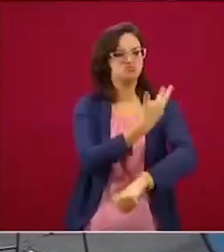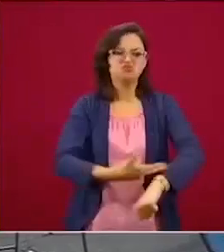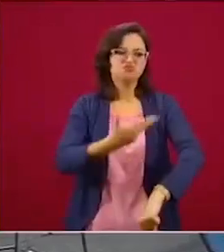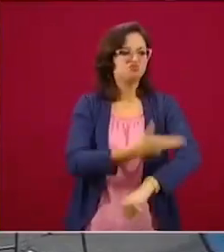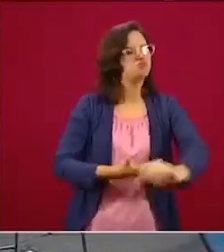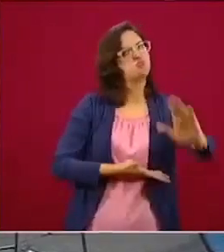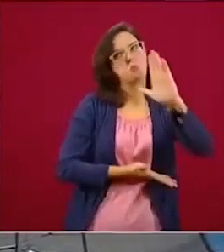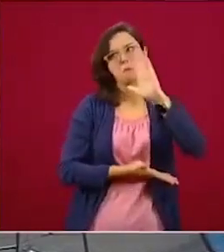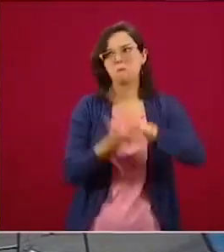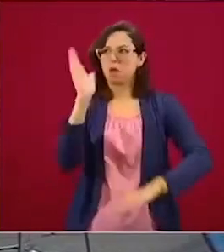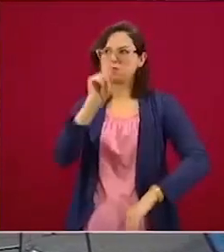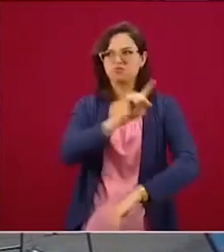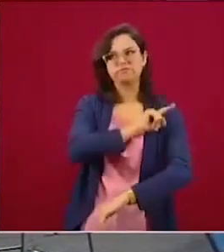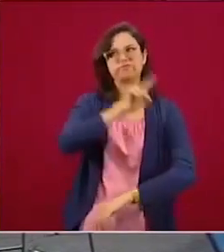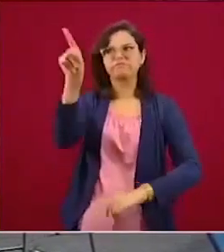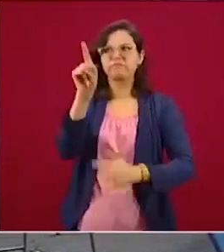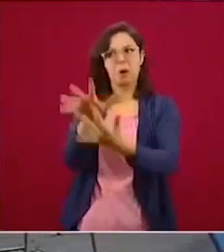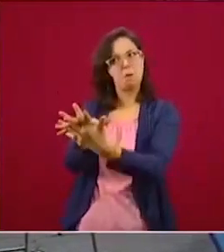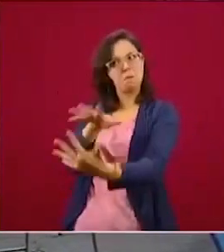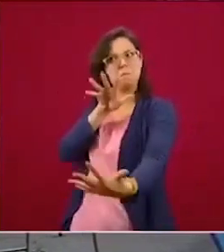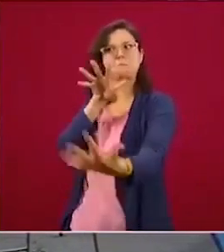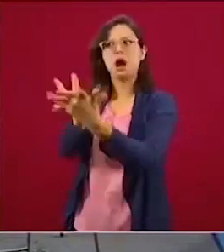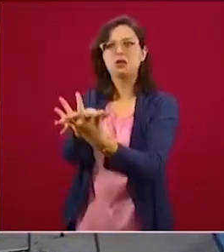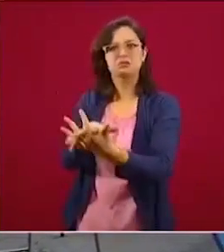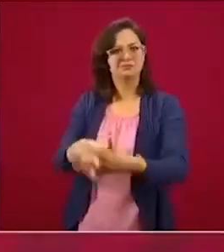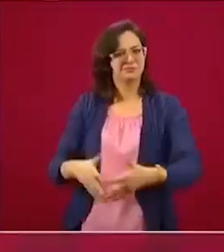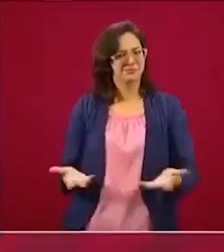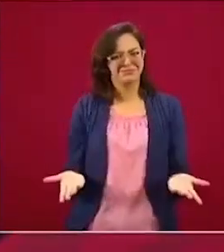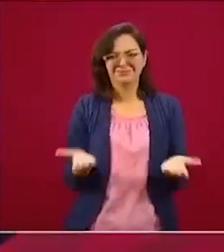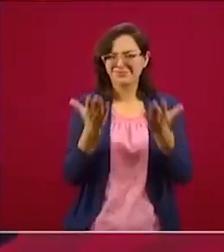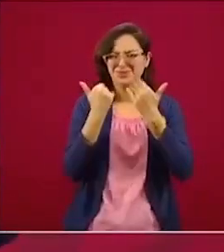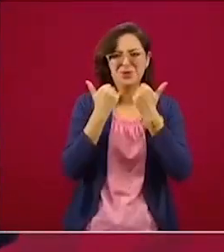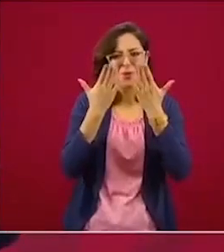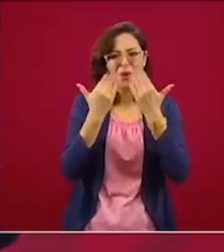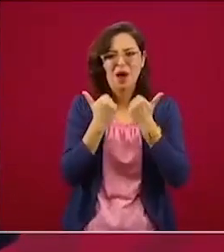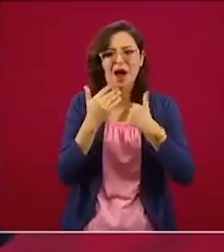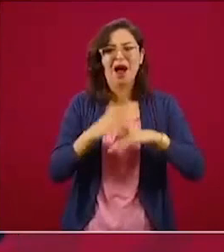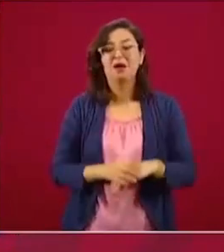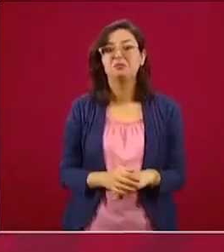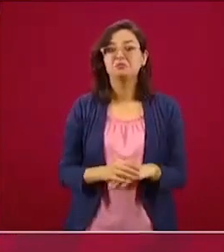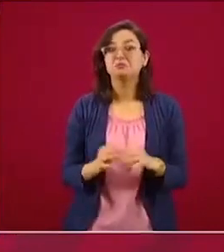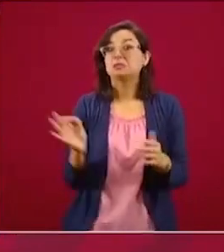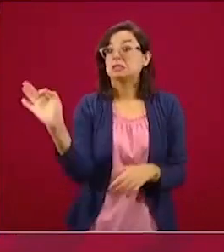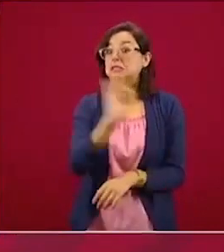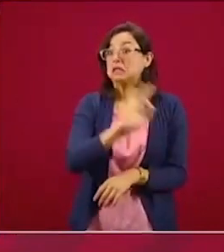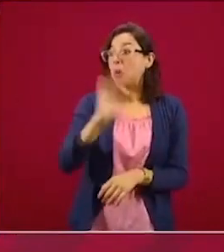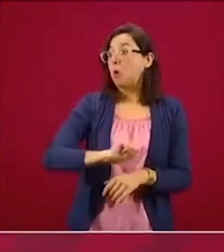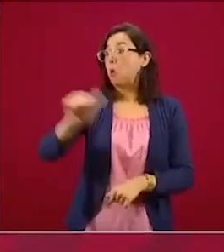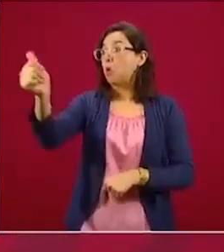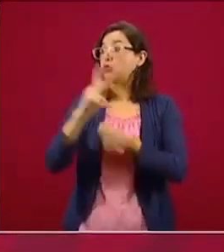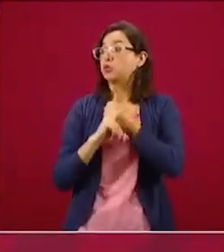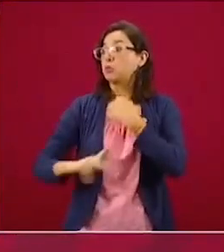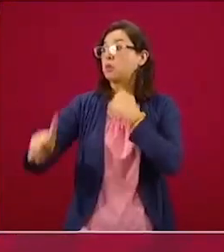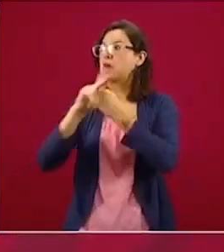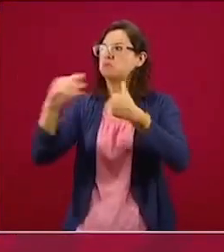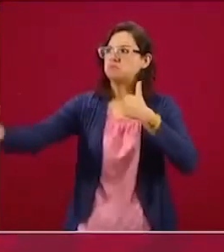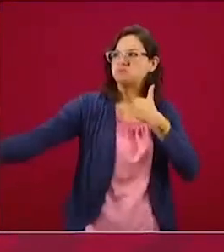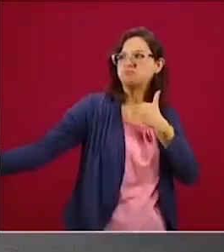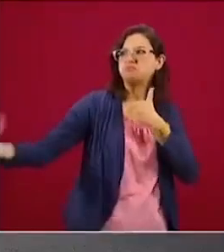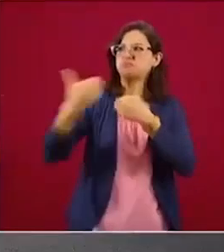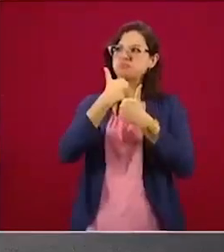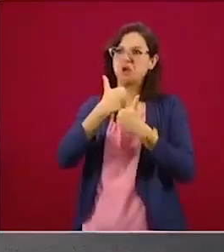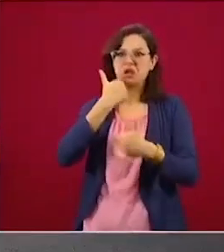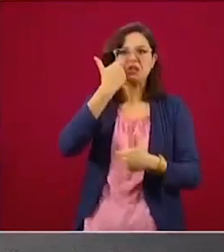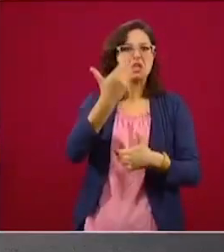además si se trata de defender la soberanía lo haríamos todos todo el pueblo